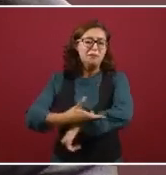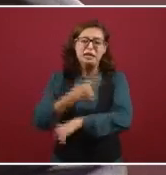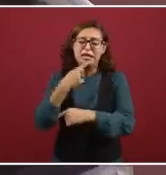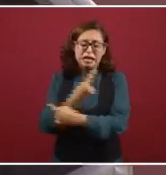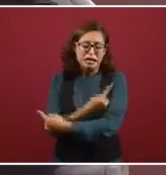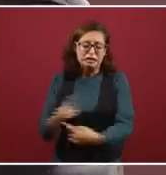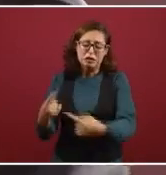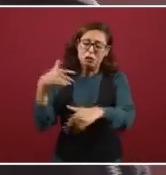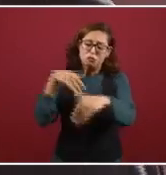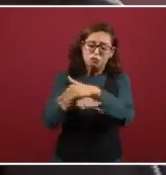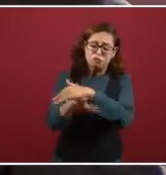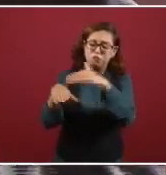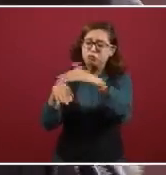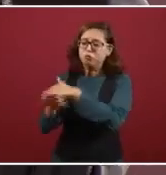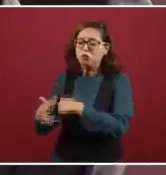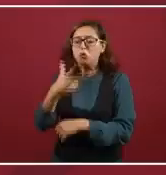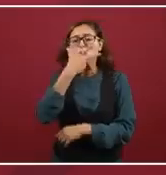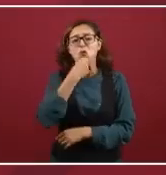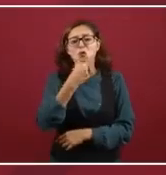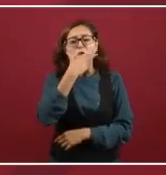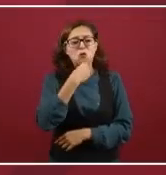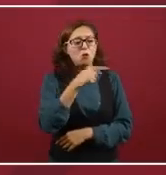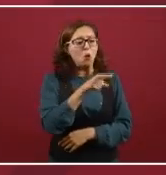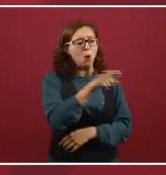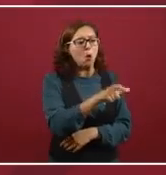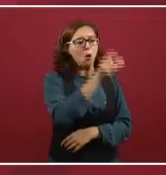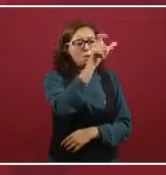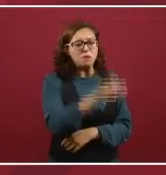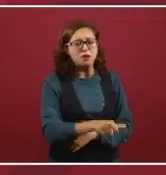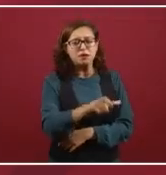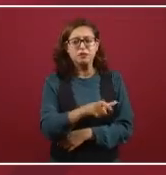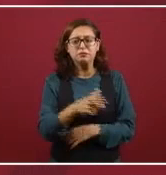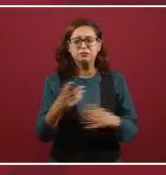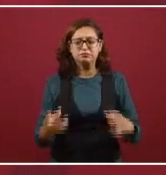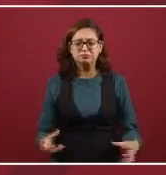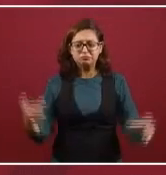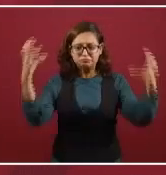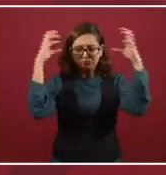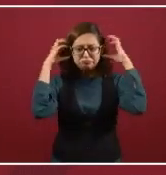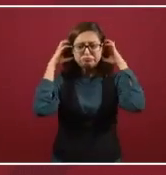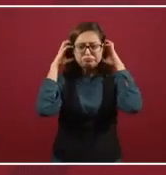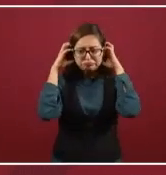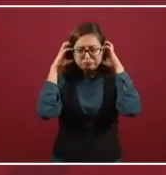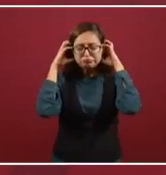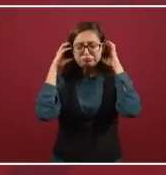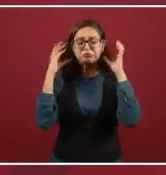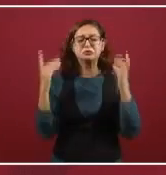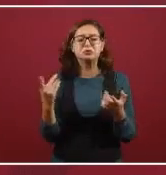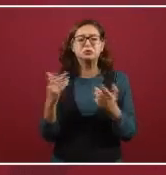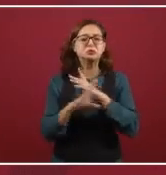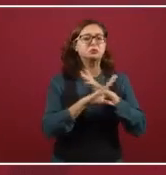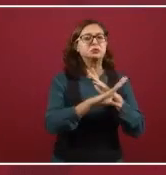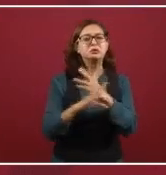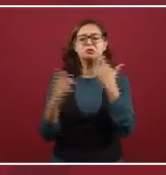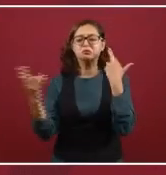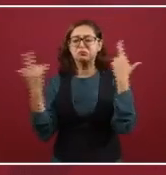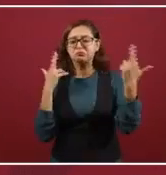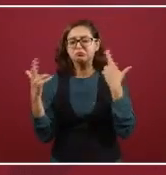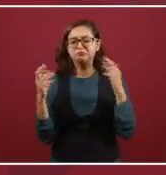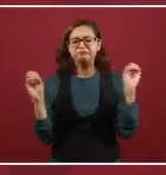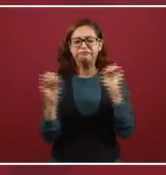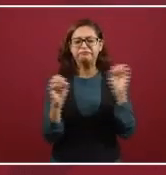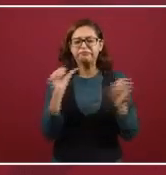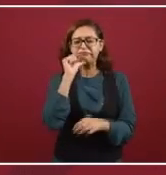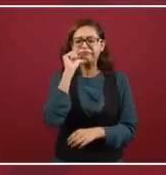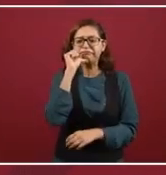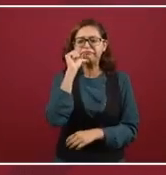El tipo con toda sangre fría se puso una especie de audífono para no escuchar las detonaciones ni los gritos de los heridos.